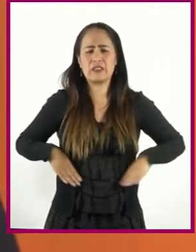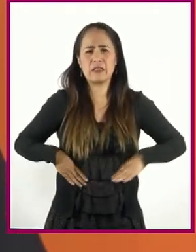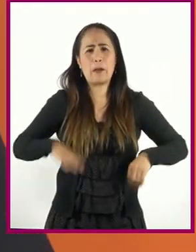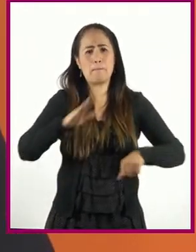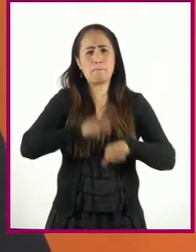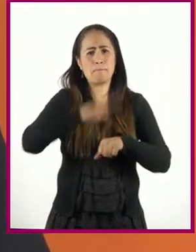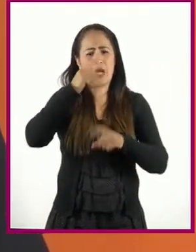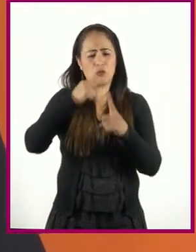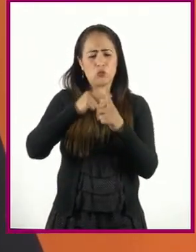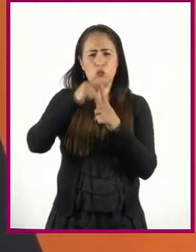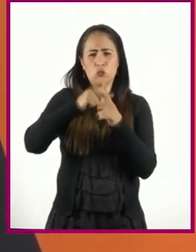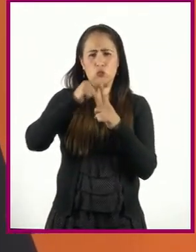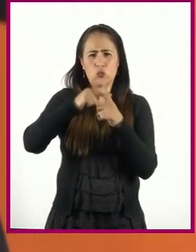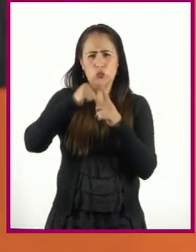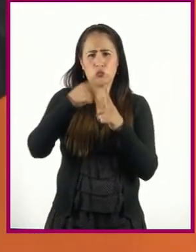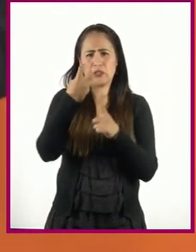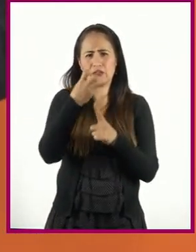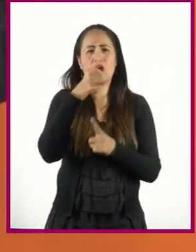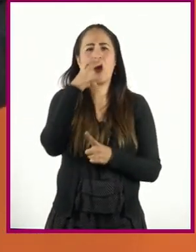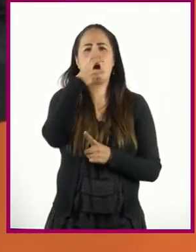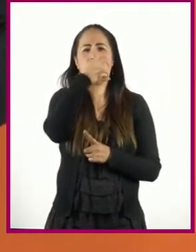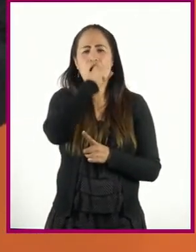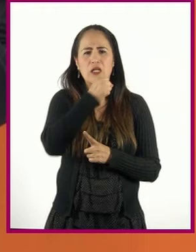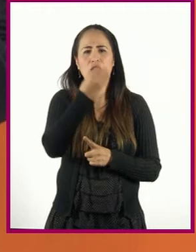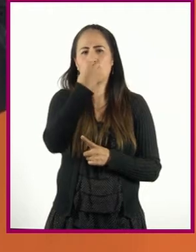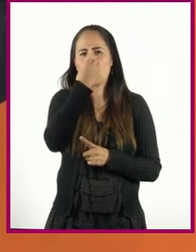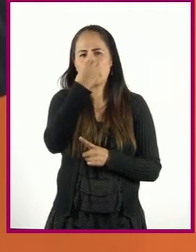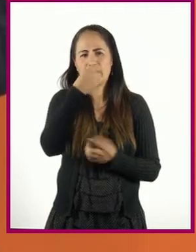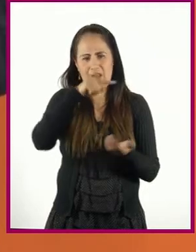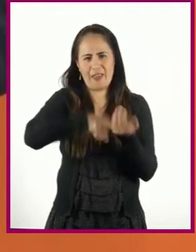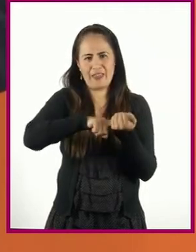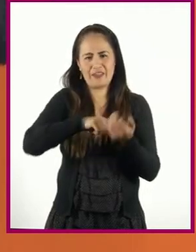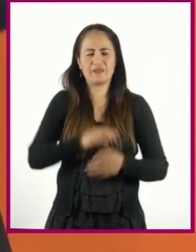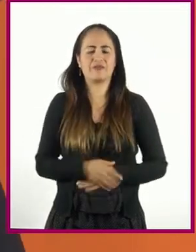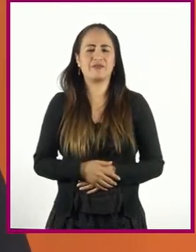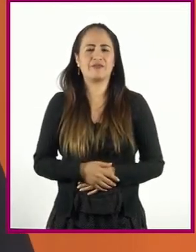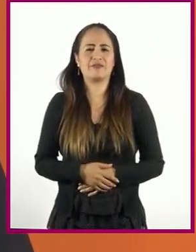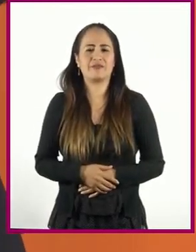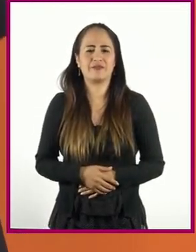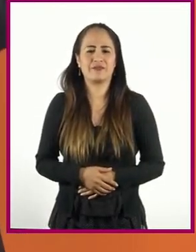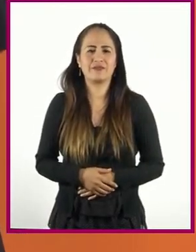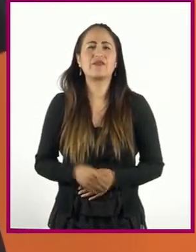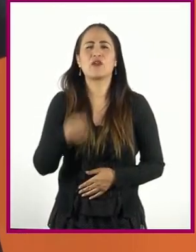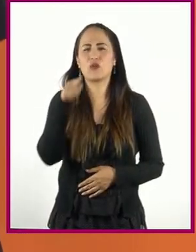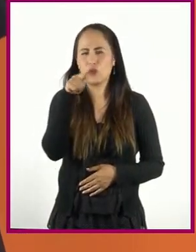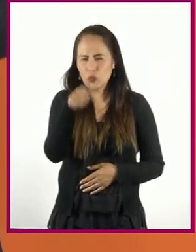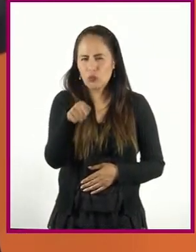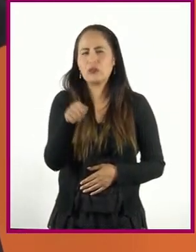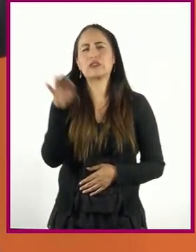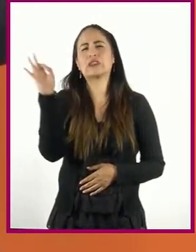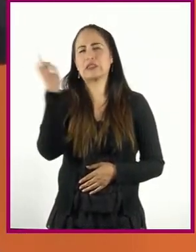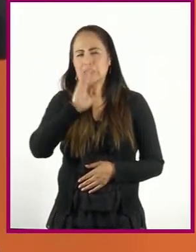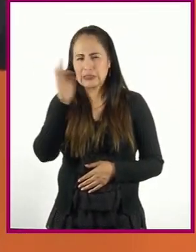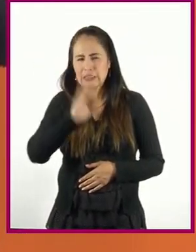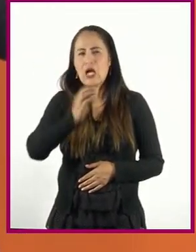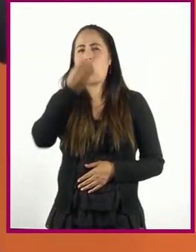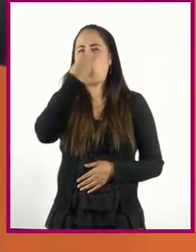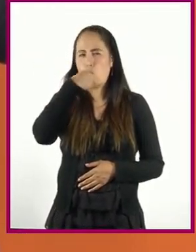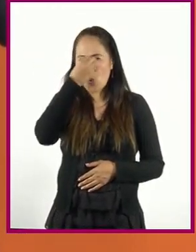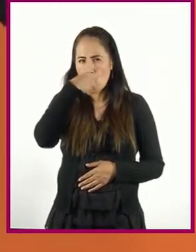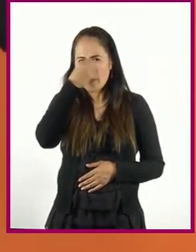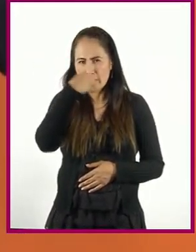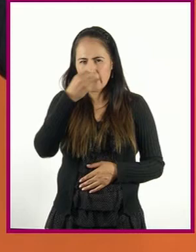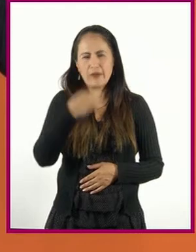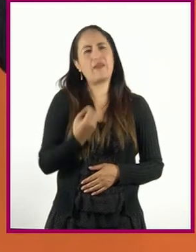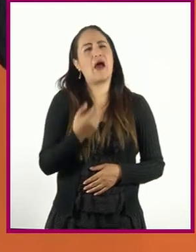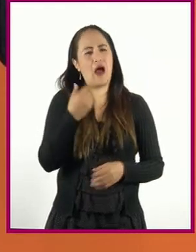la temperatura de nuestra comida. Seguramente habrás notado que algunos alimentos se calientan